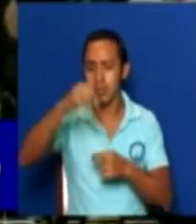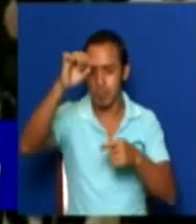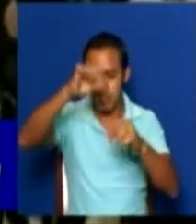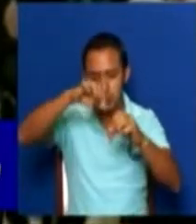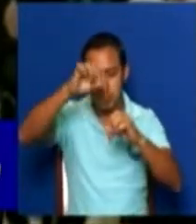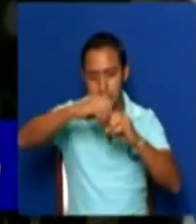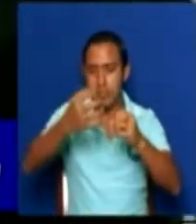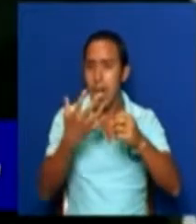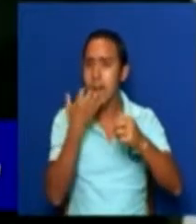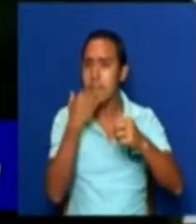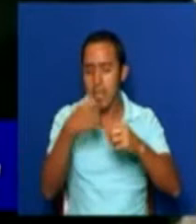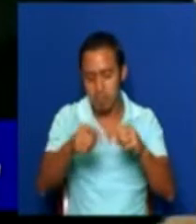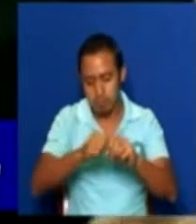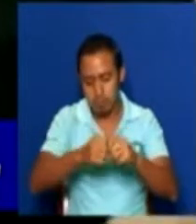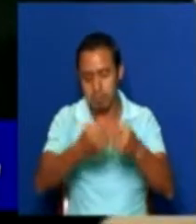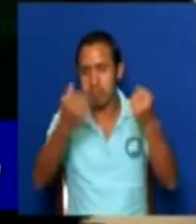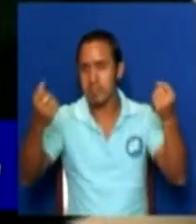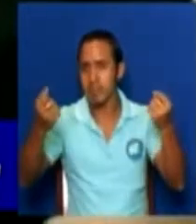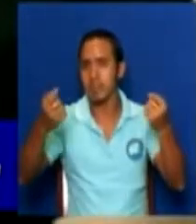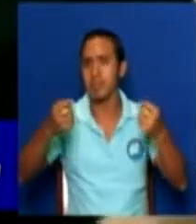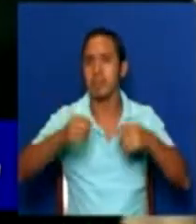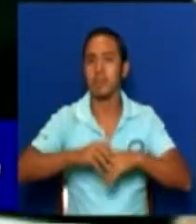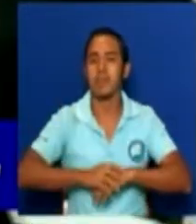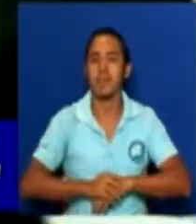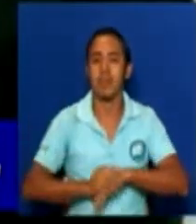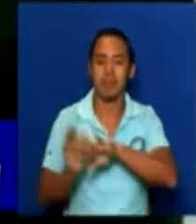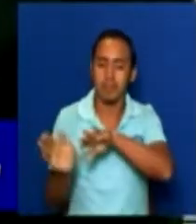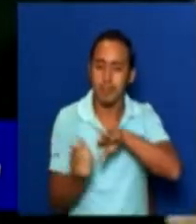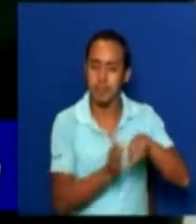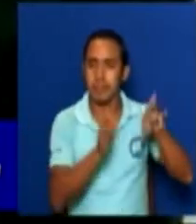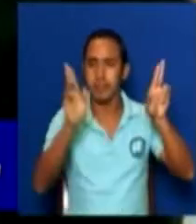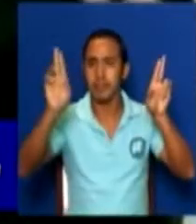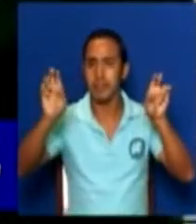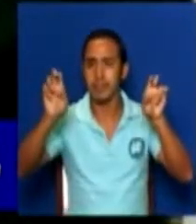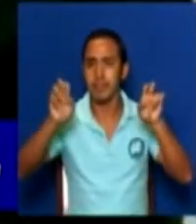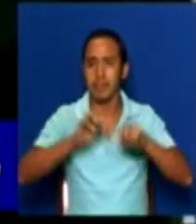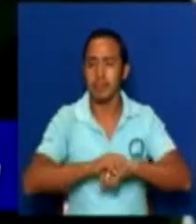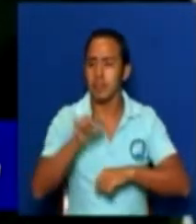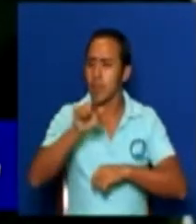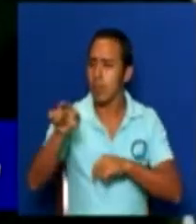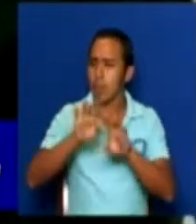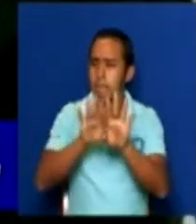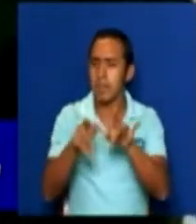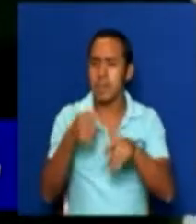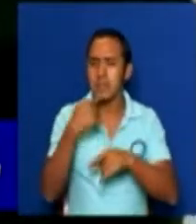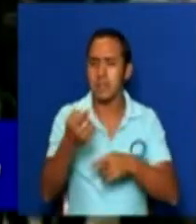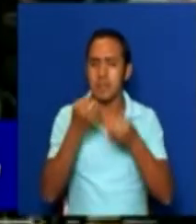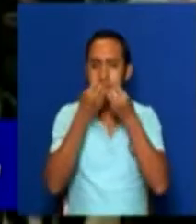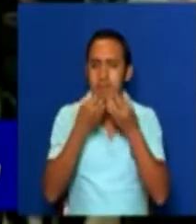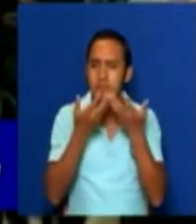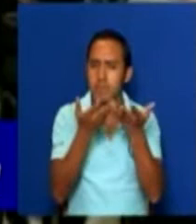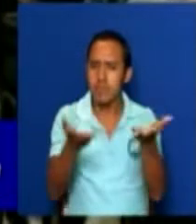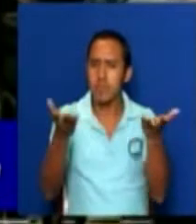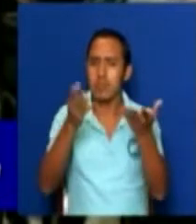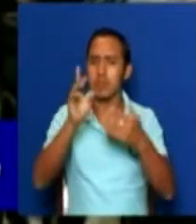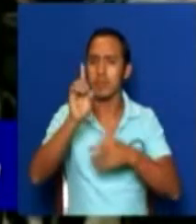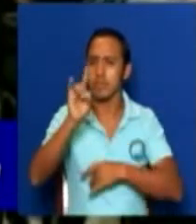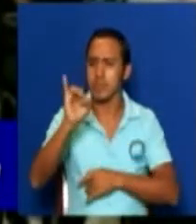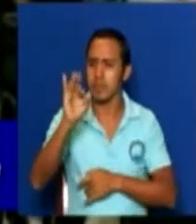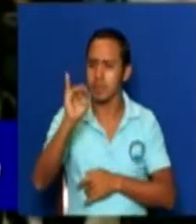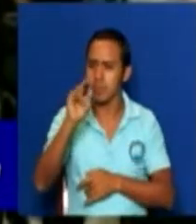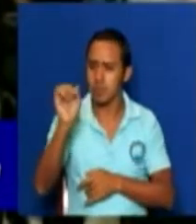la roca. El otro tema, la compañera decía la difusión, la